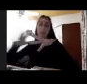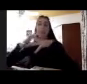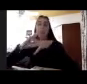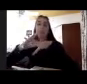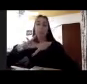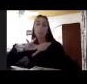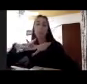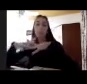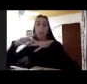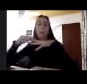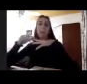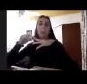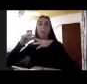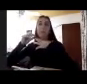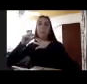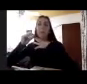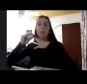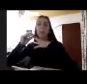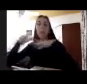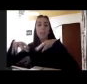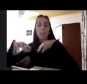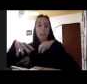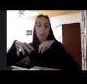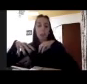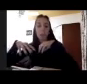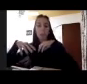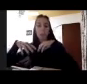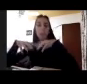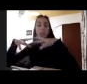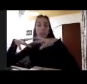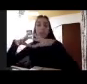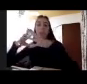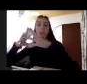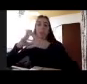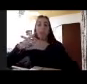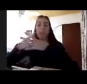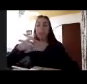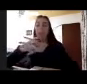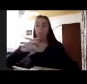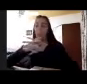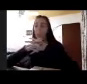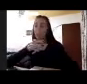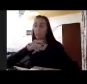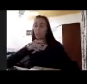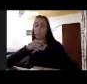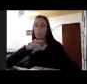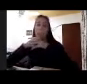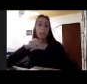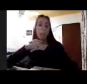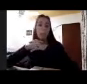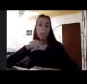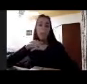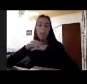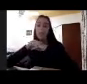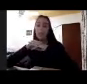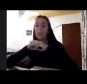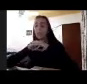en un edificio quizás que no esté integrado en la ciudad, sino que pensarlo más en su